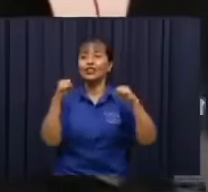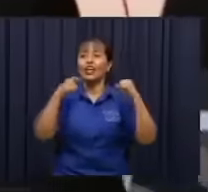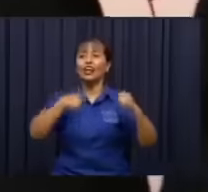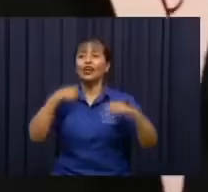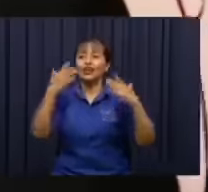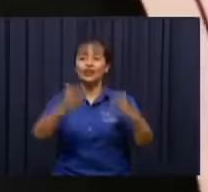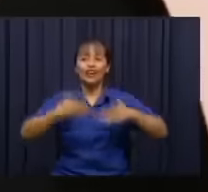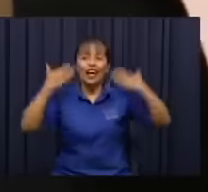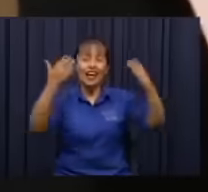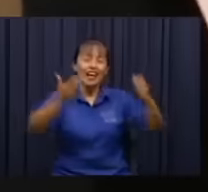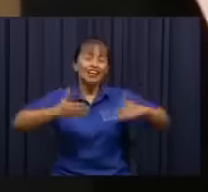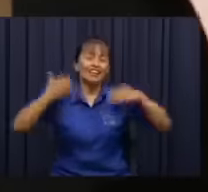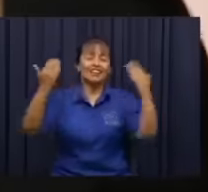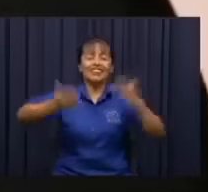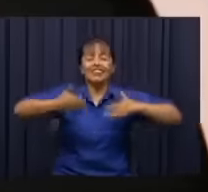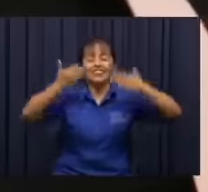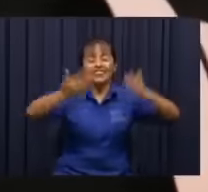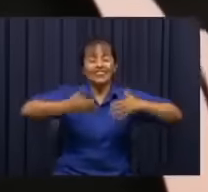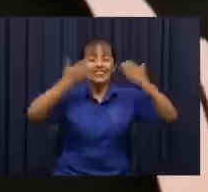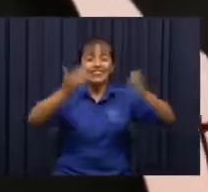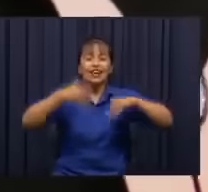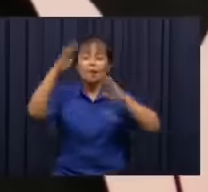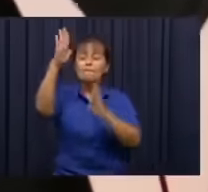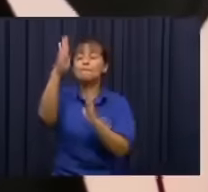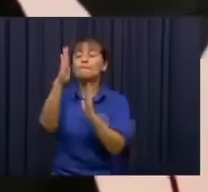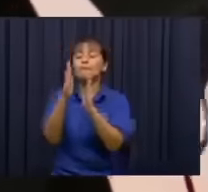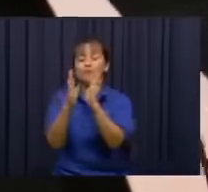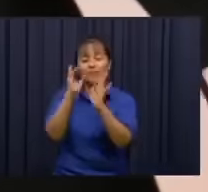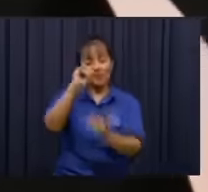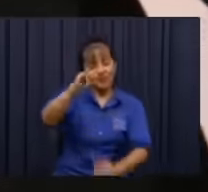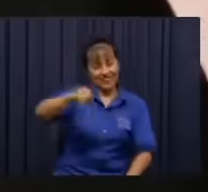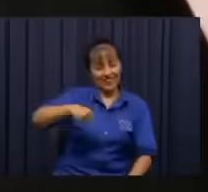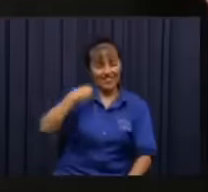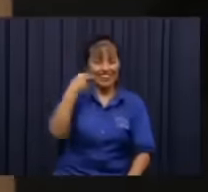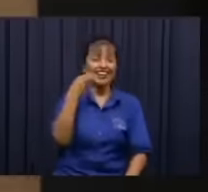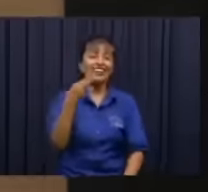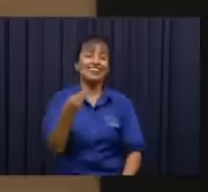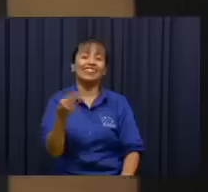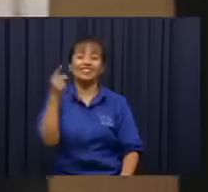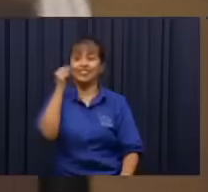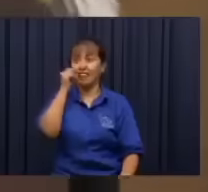Me gozaré, gozaré, gozaré, gozaré en Jehová,